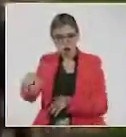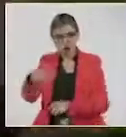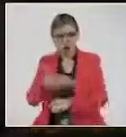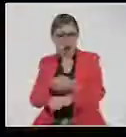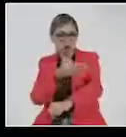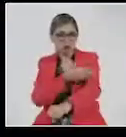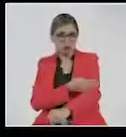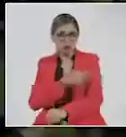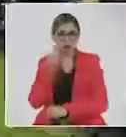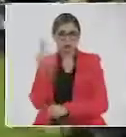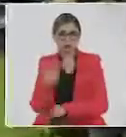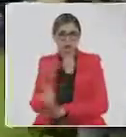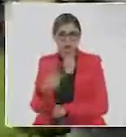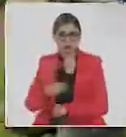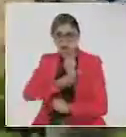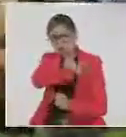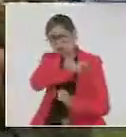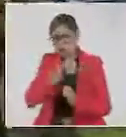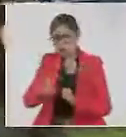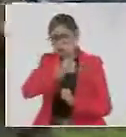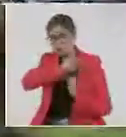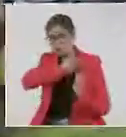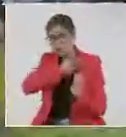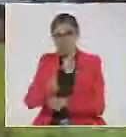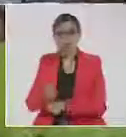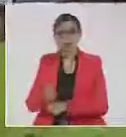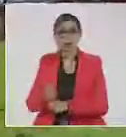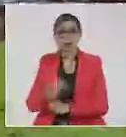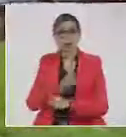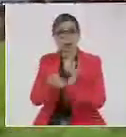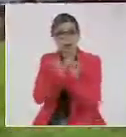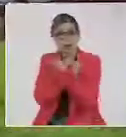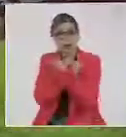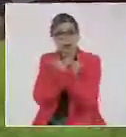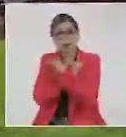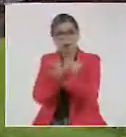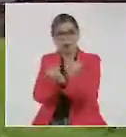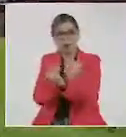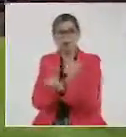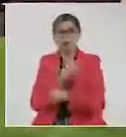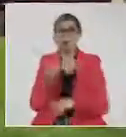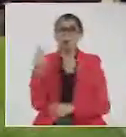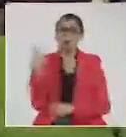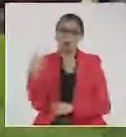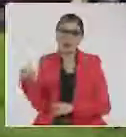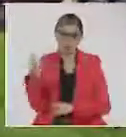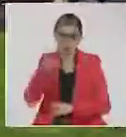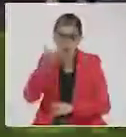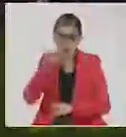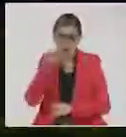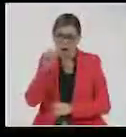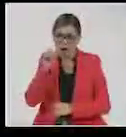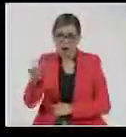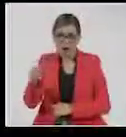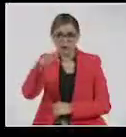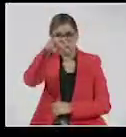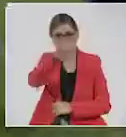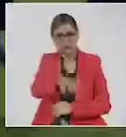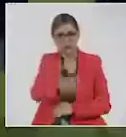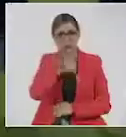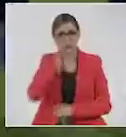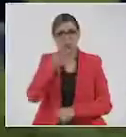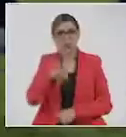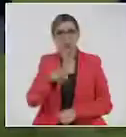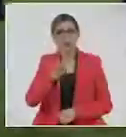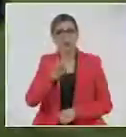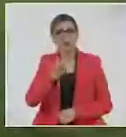ramas de árboles los golpeen, y eso es una manda para ellos, ¿no? Sí. Y se respeta. Pero los tastones de Don Rodolfo Pila, que es